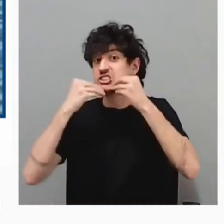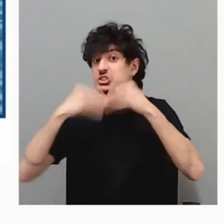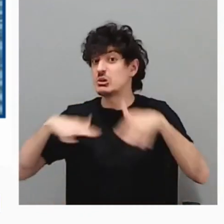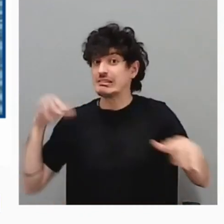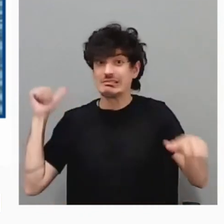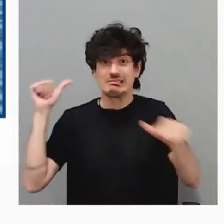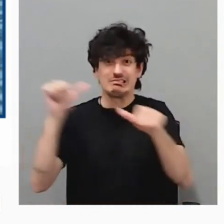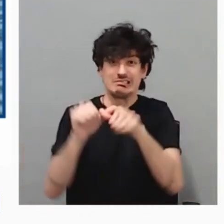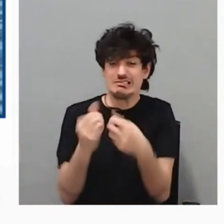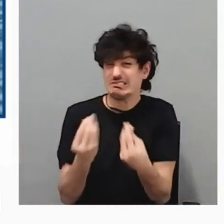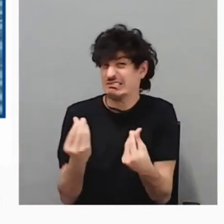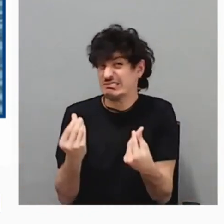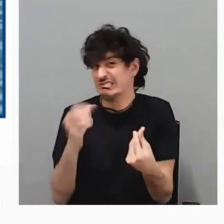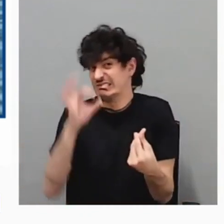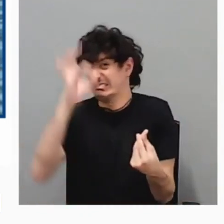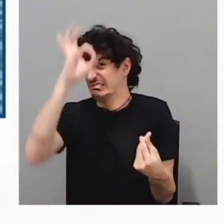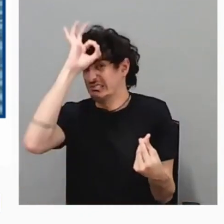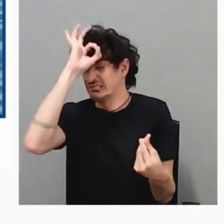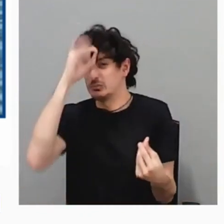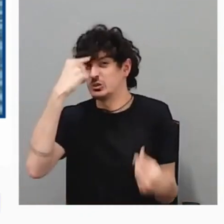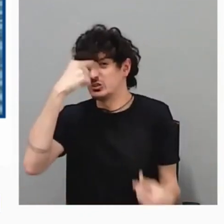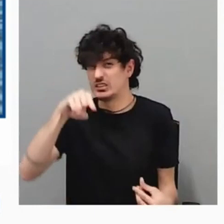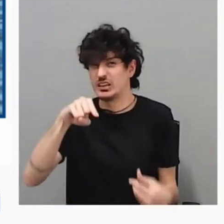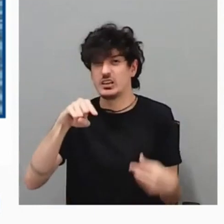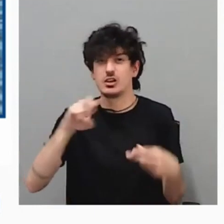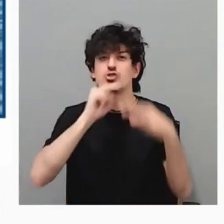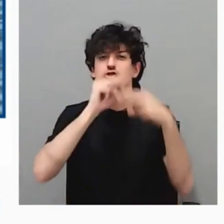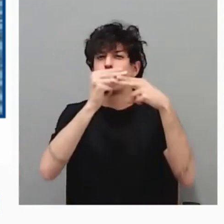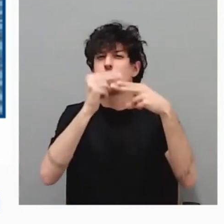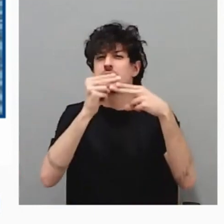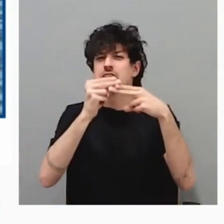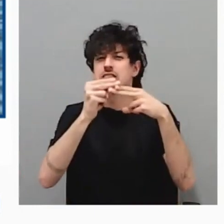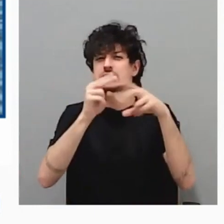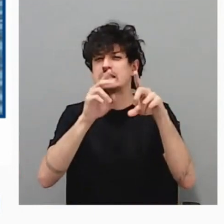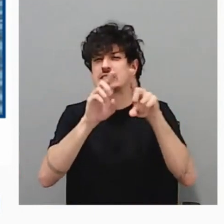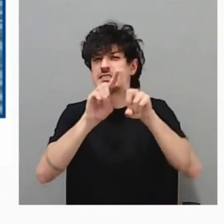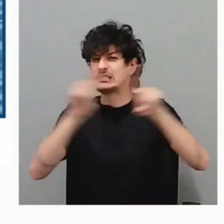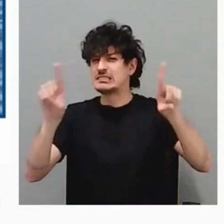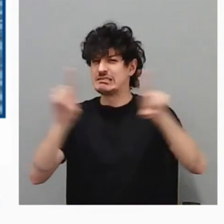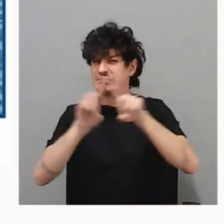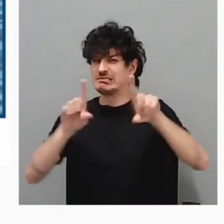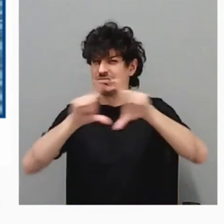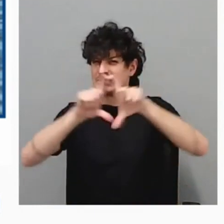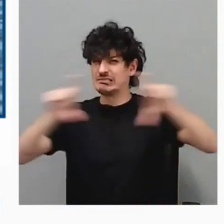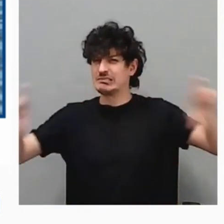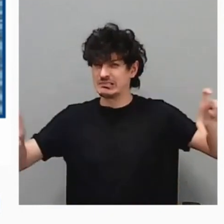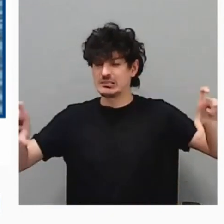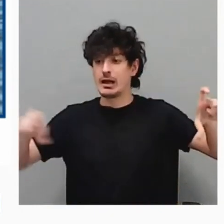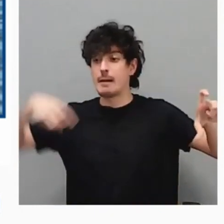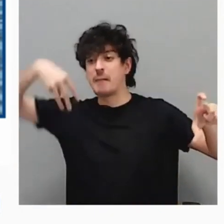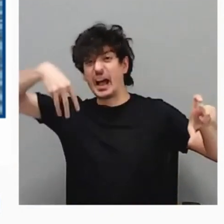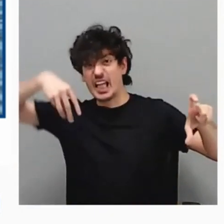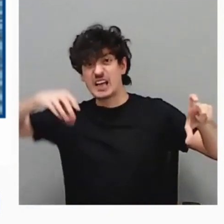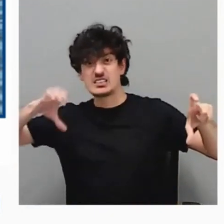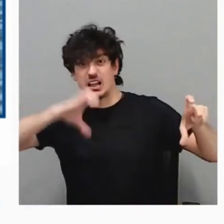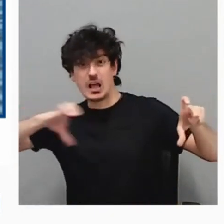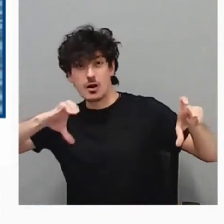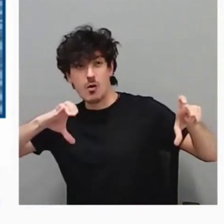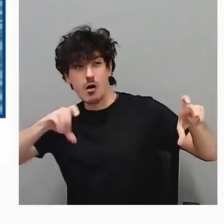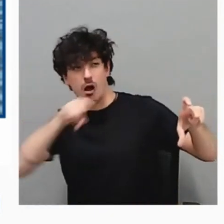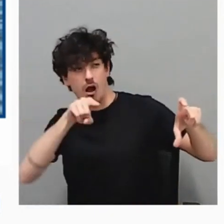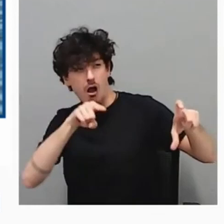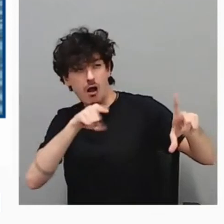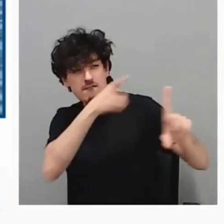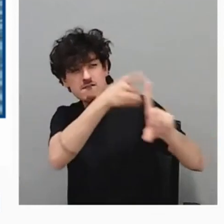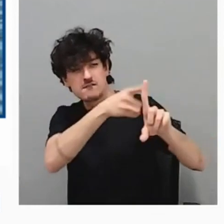estos señores inspiraron a Magallanes, a Elcano, y quiero agradecer a todas las empresas y